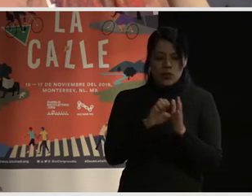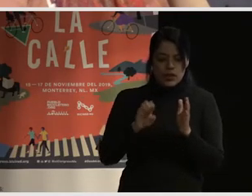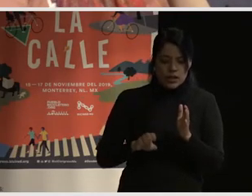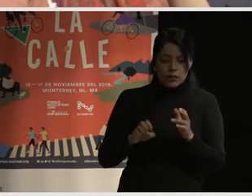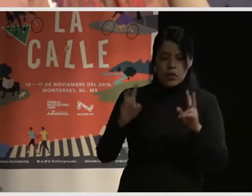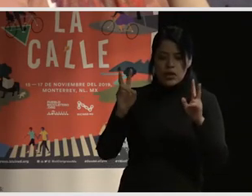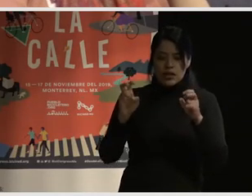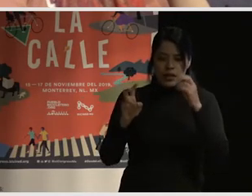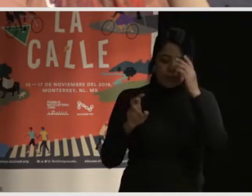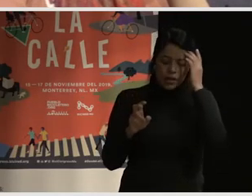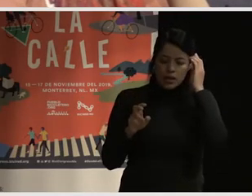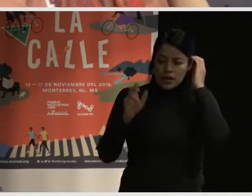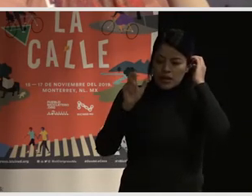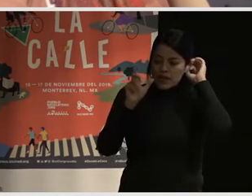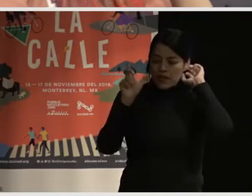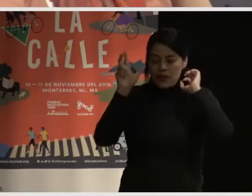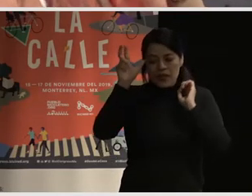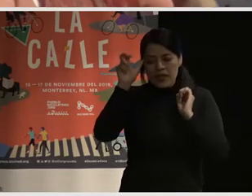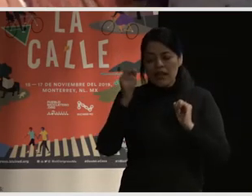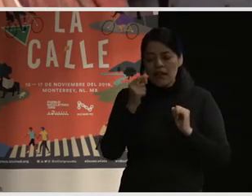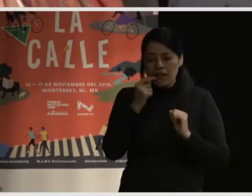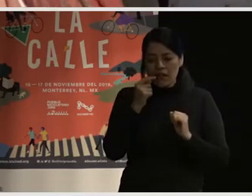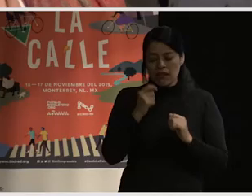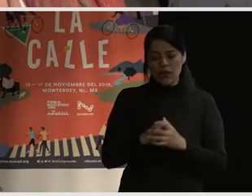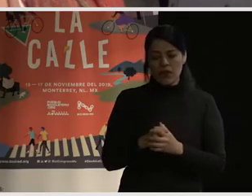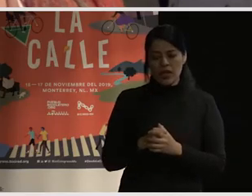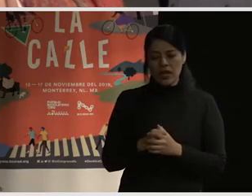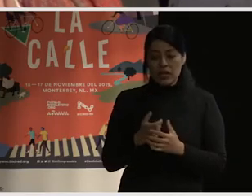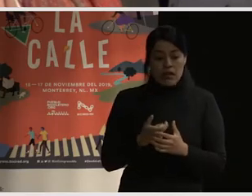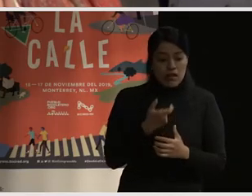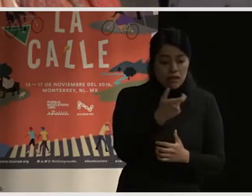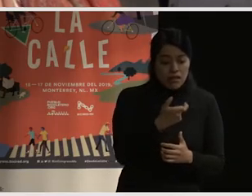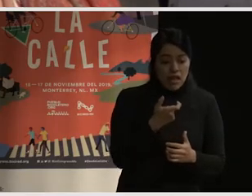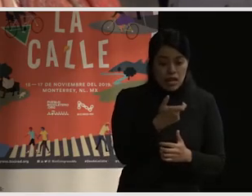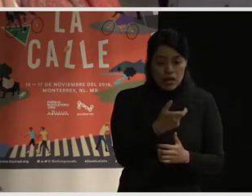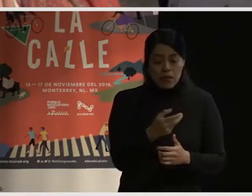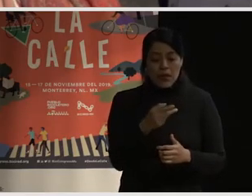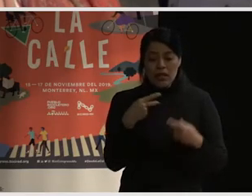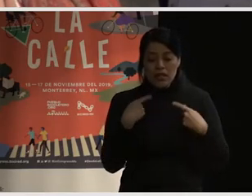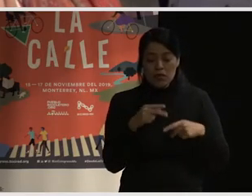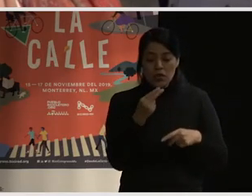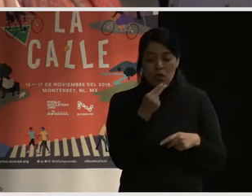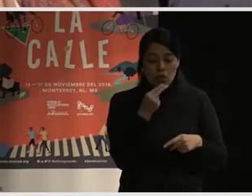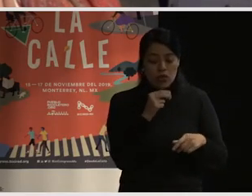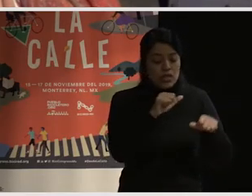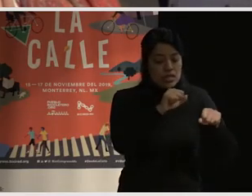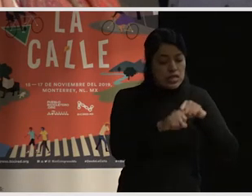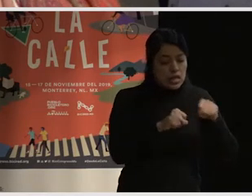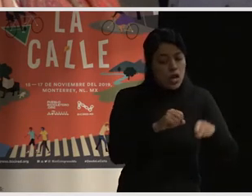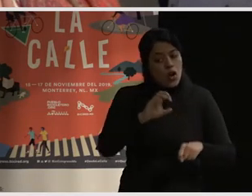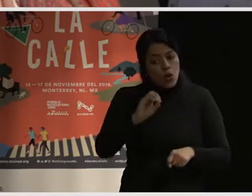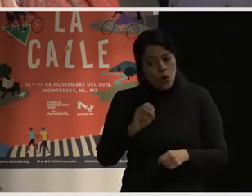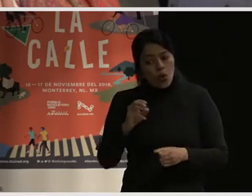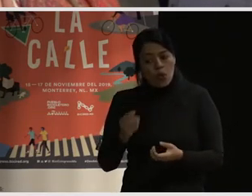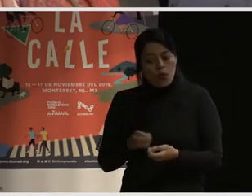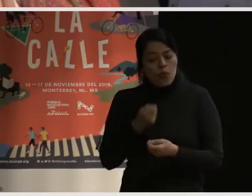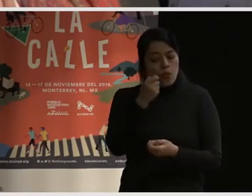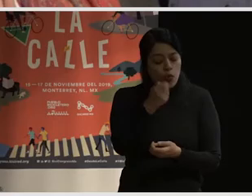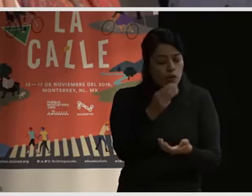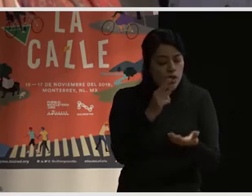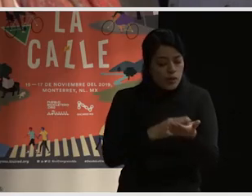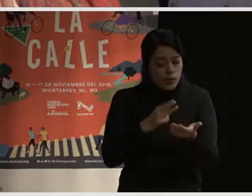que quieres quieres dar un incentivo para que la gente ande en bicicleta o quieres ponerles multas y porque no